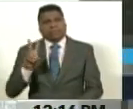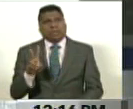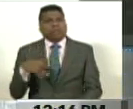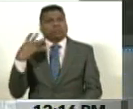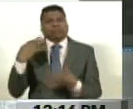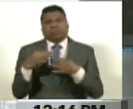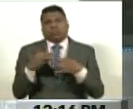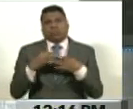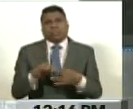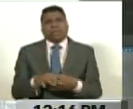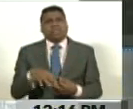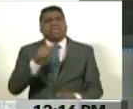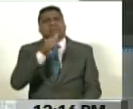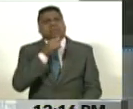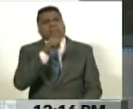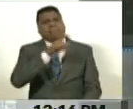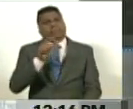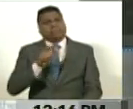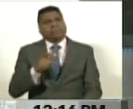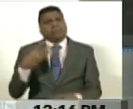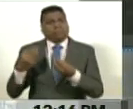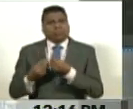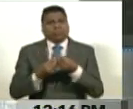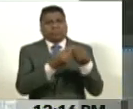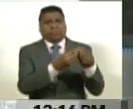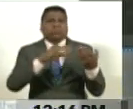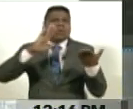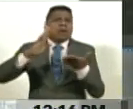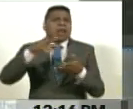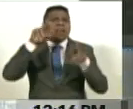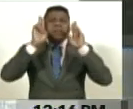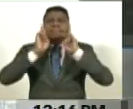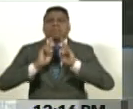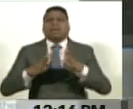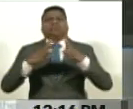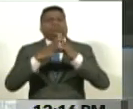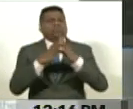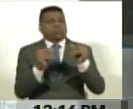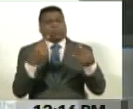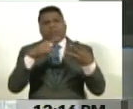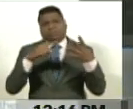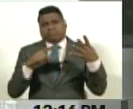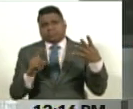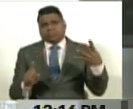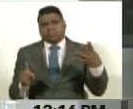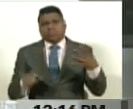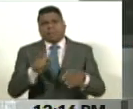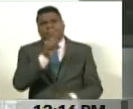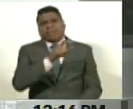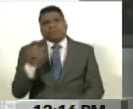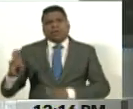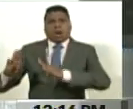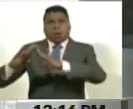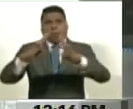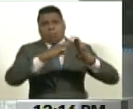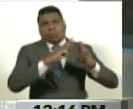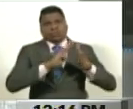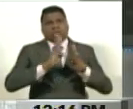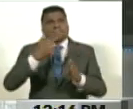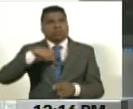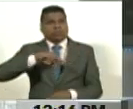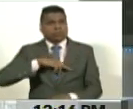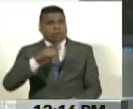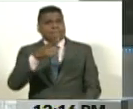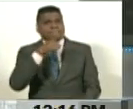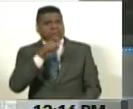Porque inclusive quienes están en la calle con nosotros, quitando los obstáculos, limpiando, son gente de la comunidad a la cual nosotros no le hemos